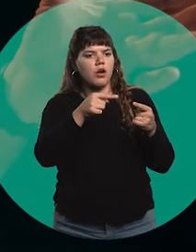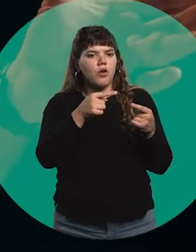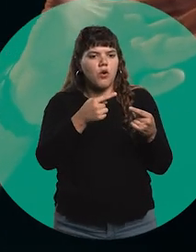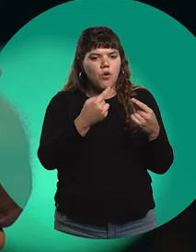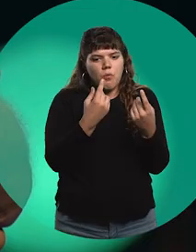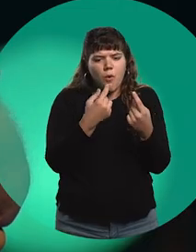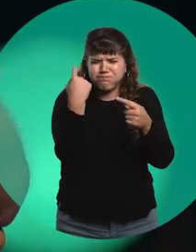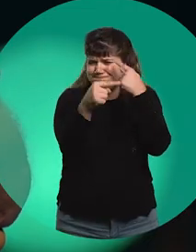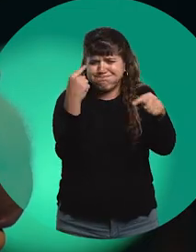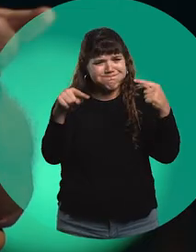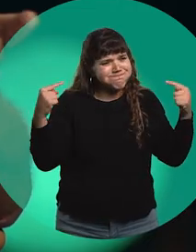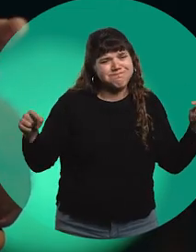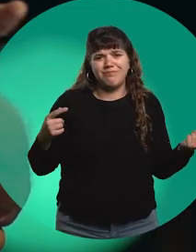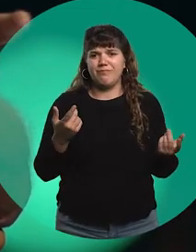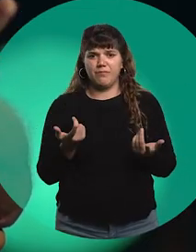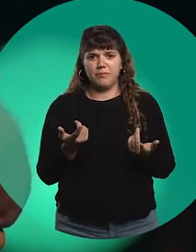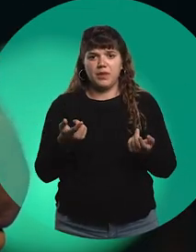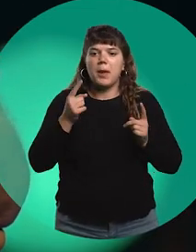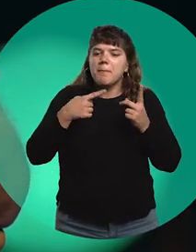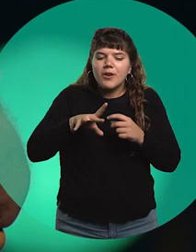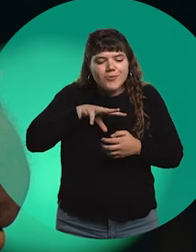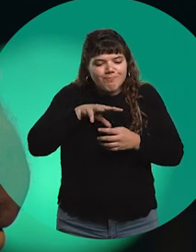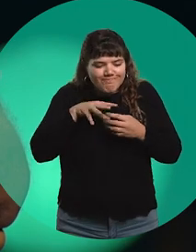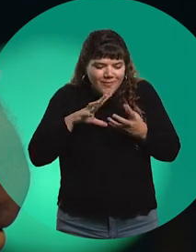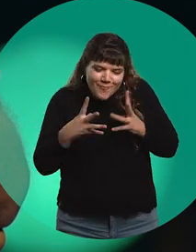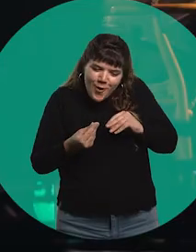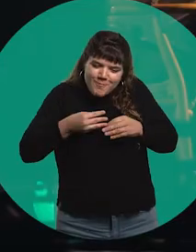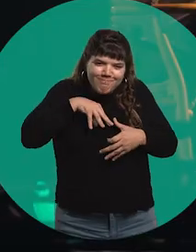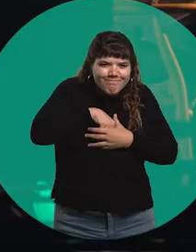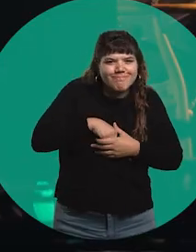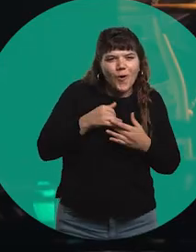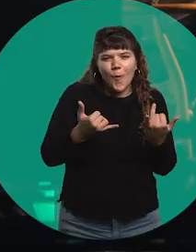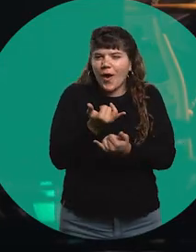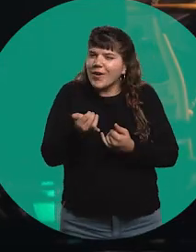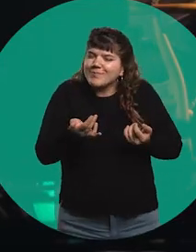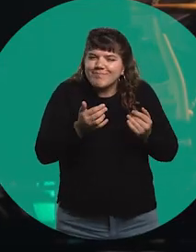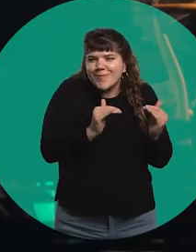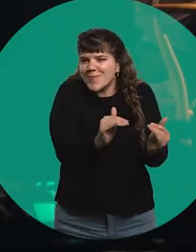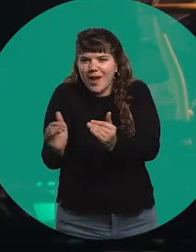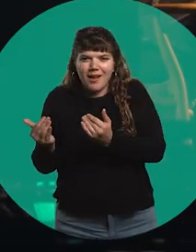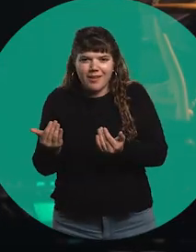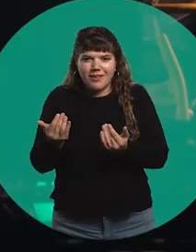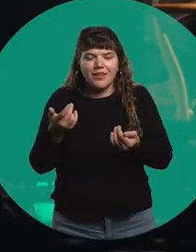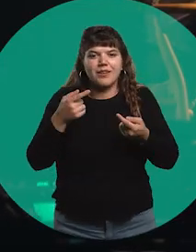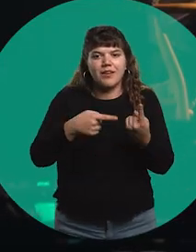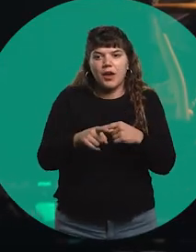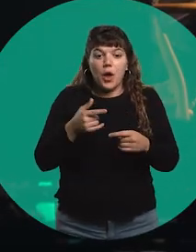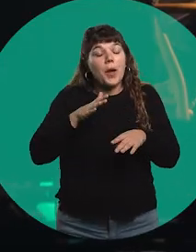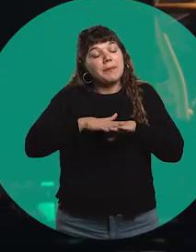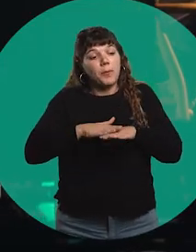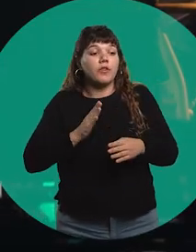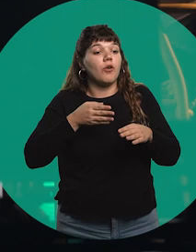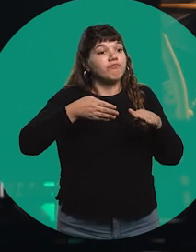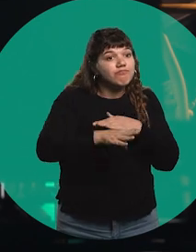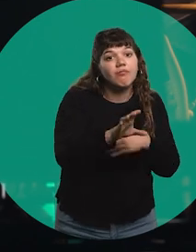infinitas formas. Hay infinitas formas de jugar, pero la esencia del juego es la misma. El tema es cuando lo llevamos al aula, por ejemplo, porque el juego,